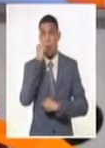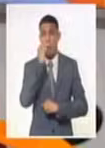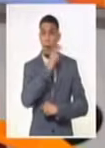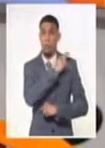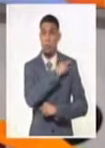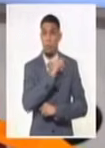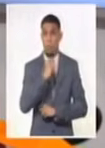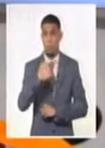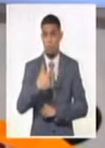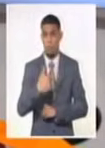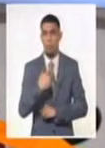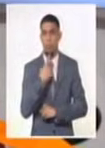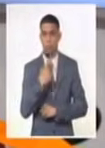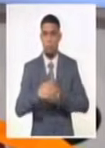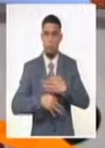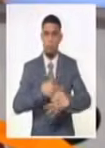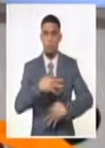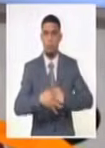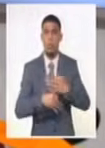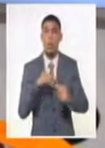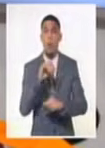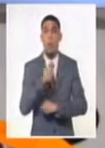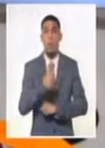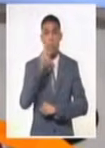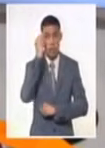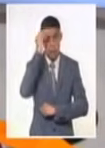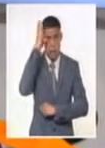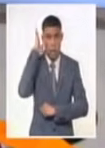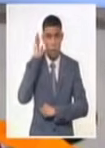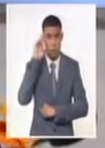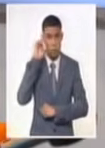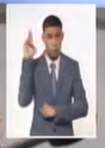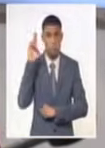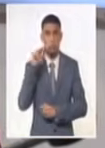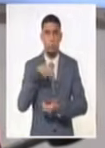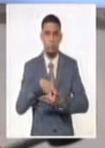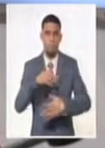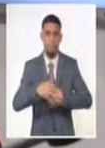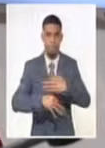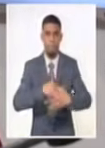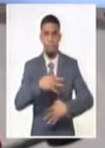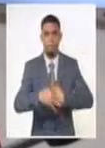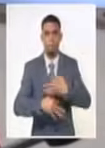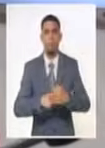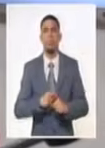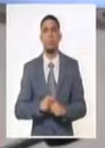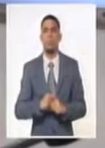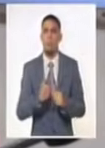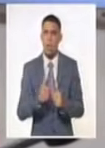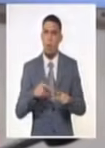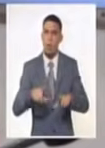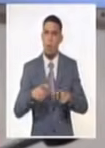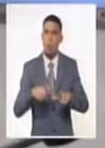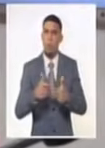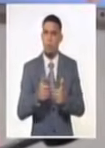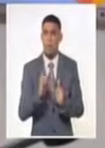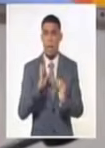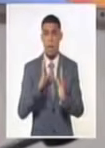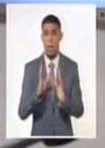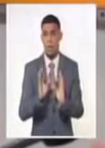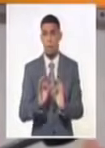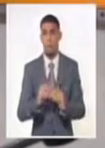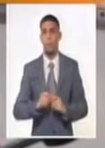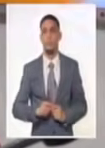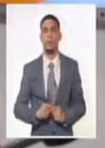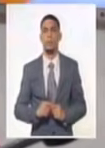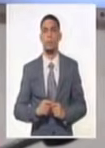lo expresara nuestro presidente en su intervención, así ha sido esta etapa y seguirá siendo. Incluso me